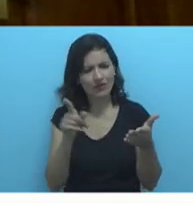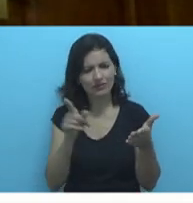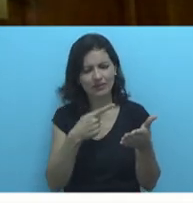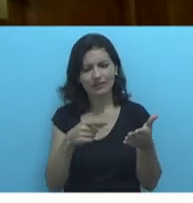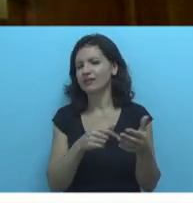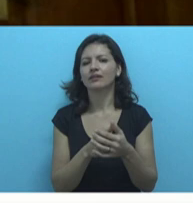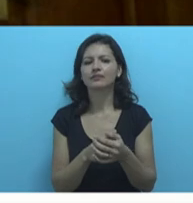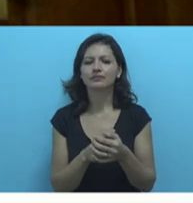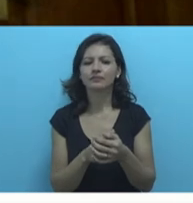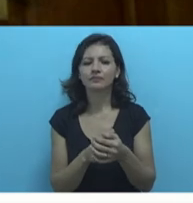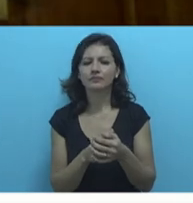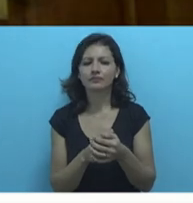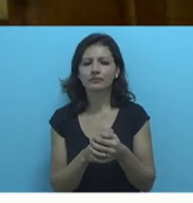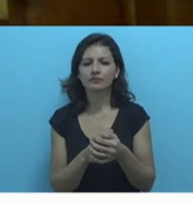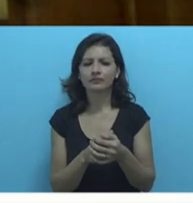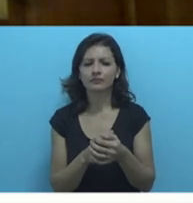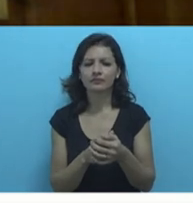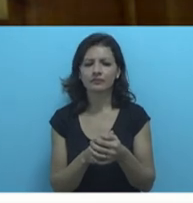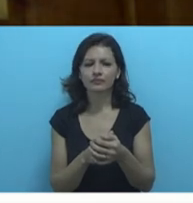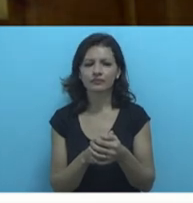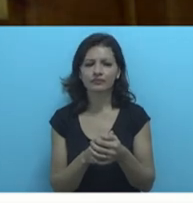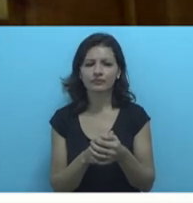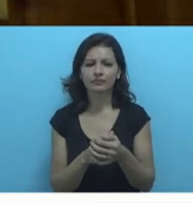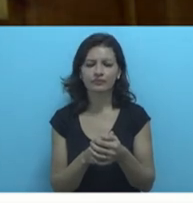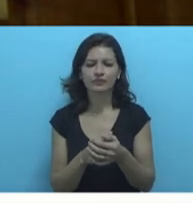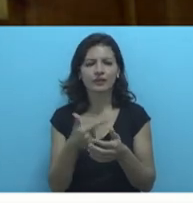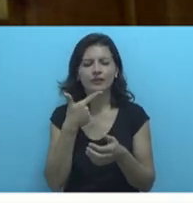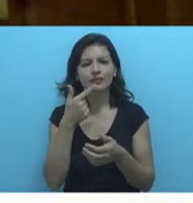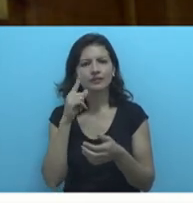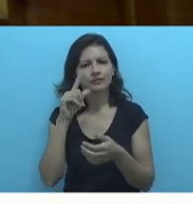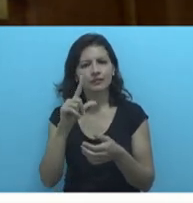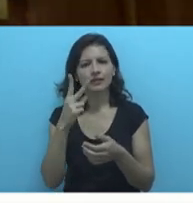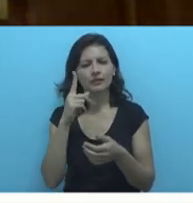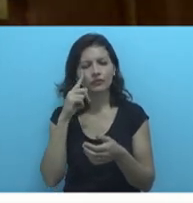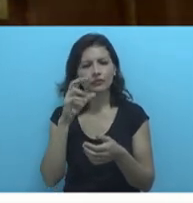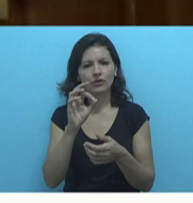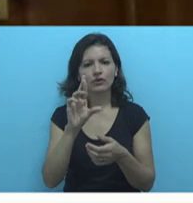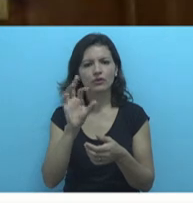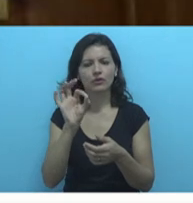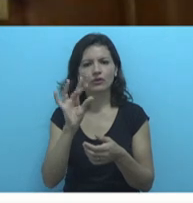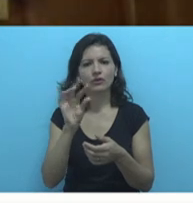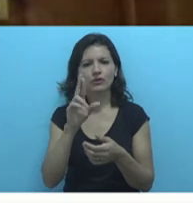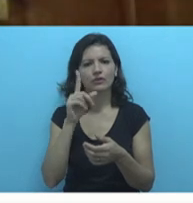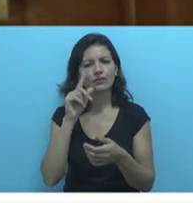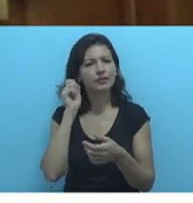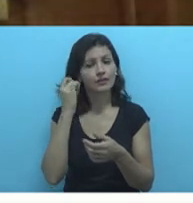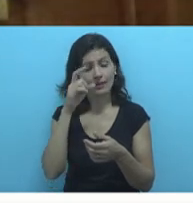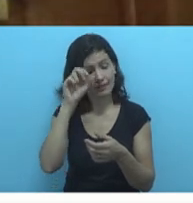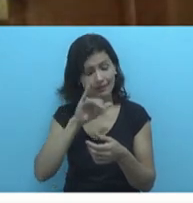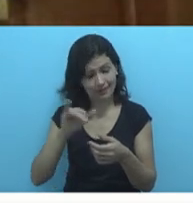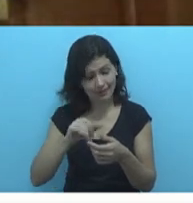muchas veces en estos días. Es una canción de Silvio Rodríguez, El Necio, y quiero citar